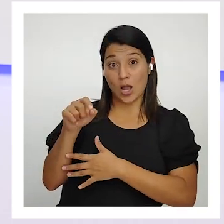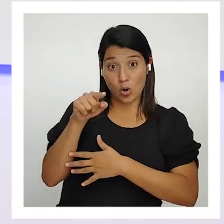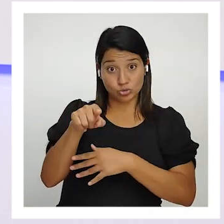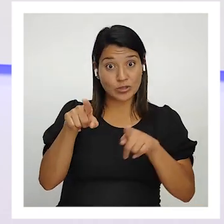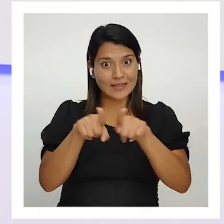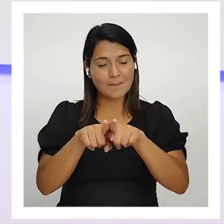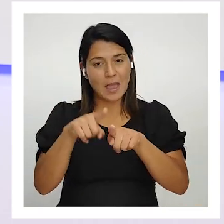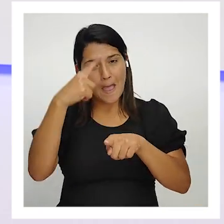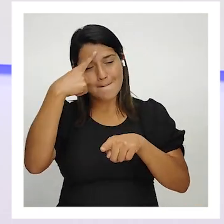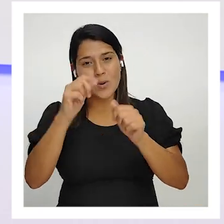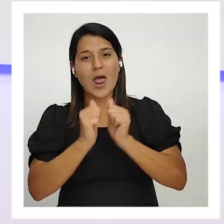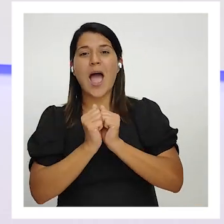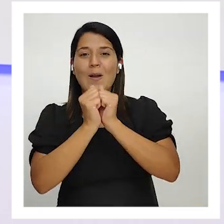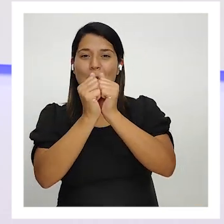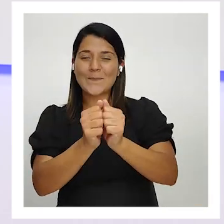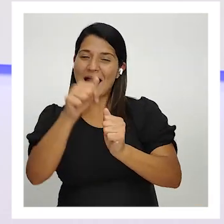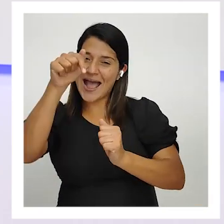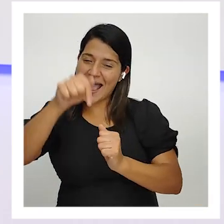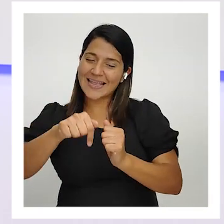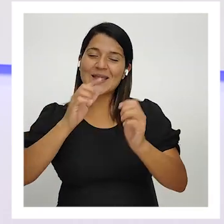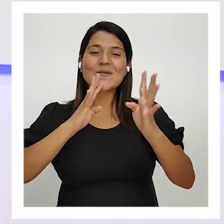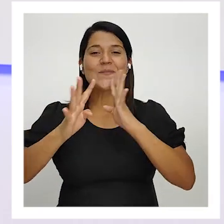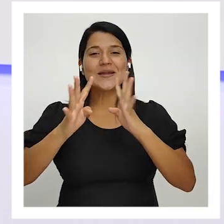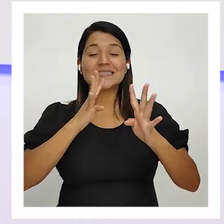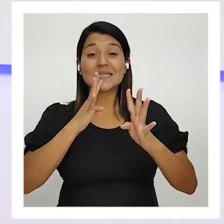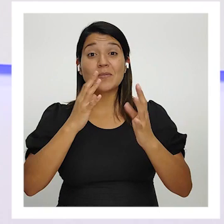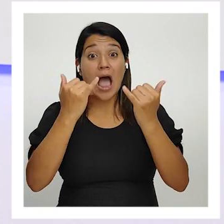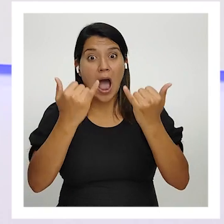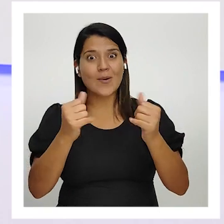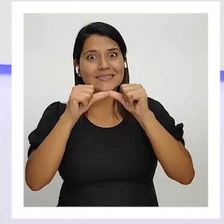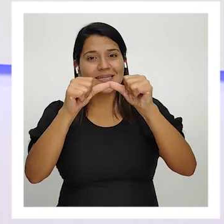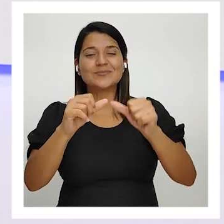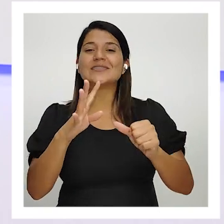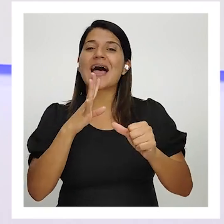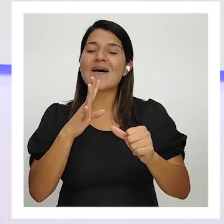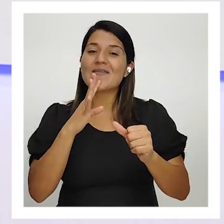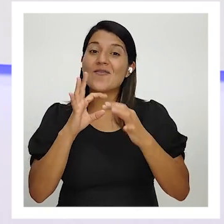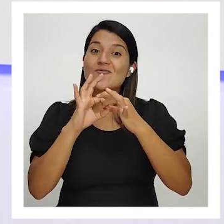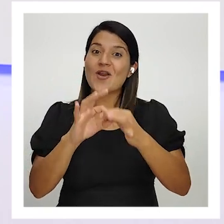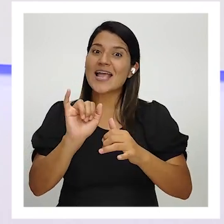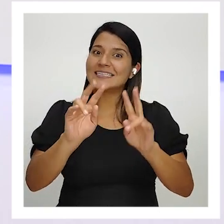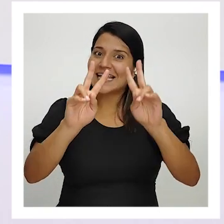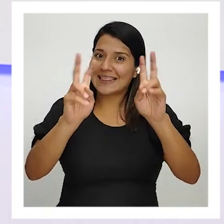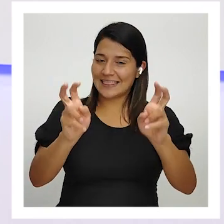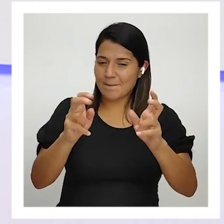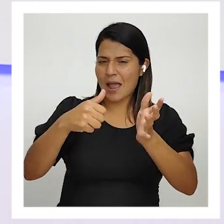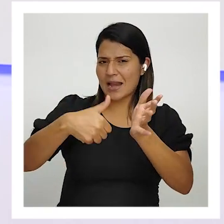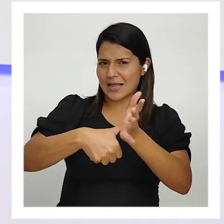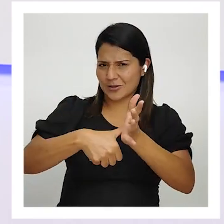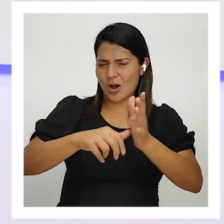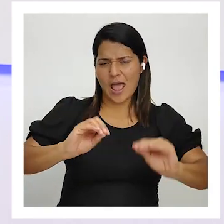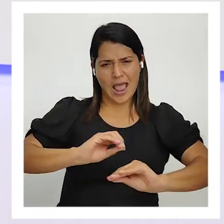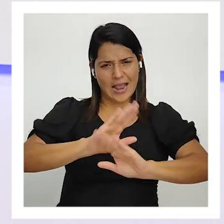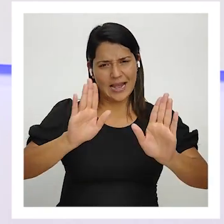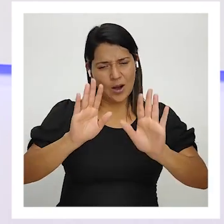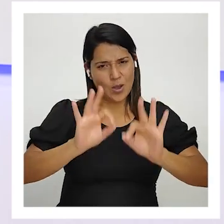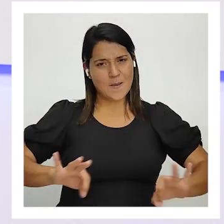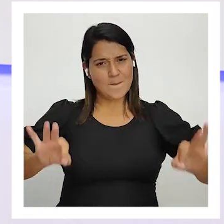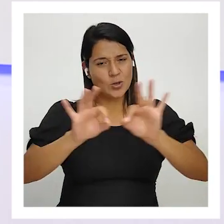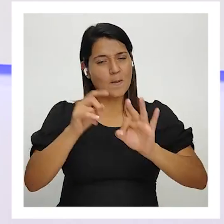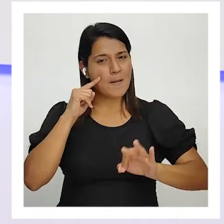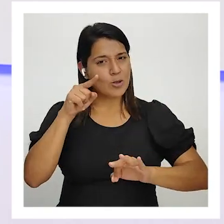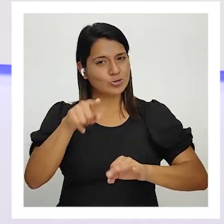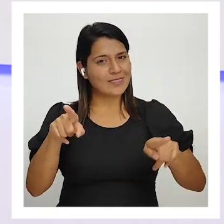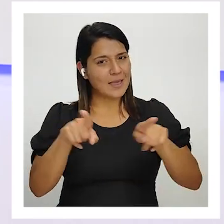Elecciones, y a usted también por acompañarnos en este Conversamos. Vamos a seguir hablando de este tema electoral que por supuesto le compete a